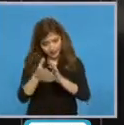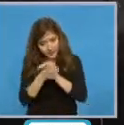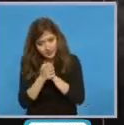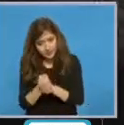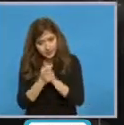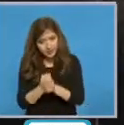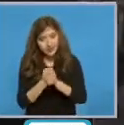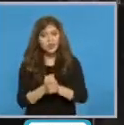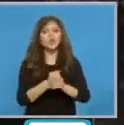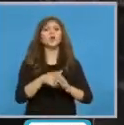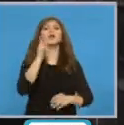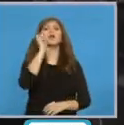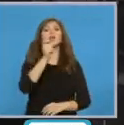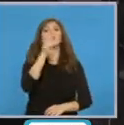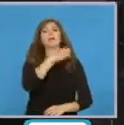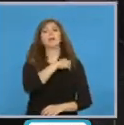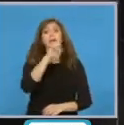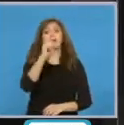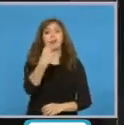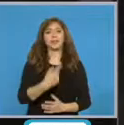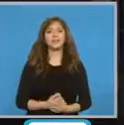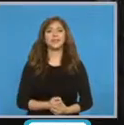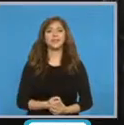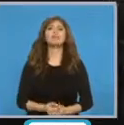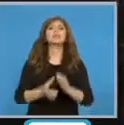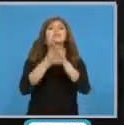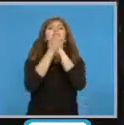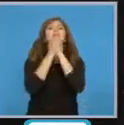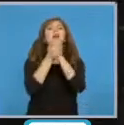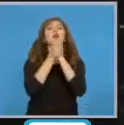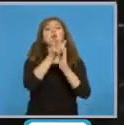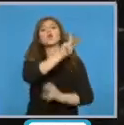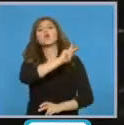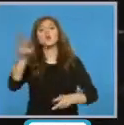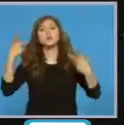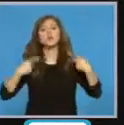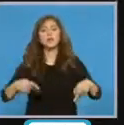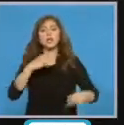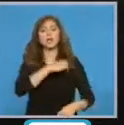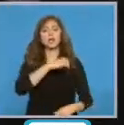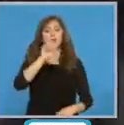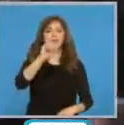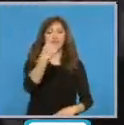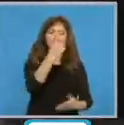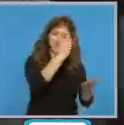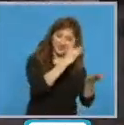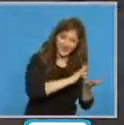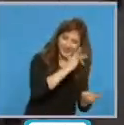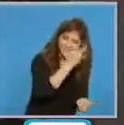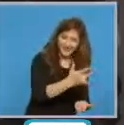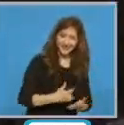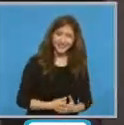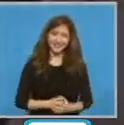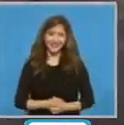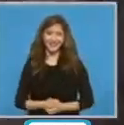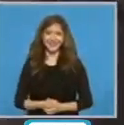cuadro. un saludo a los del 21. Saludos a todos los amigos de Capital 21. Gracias.